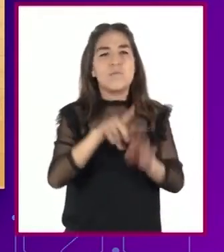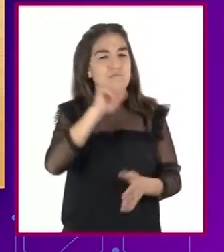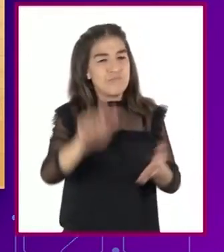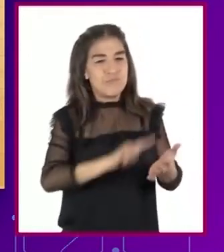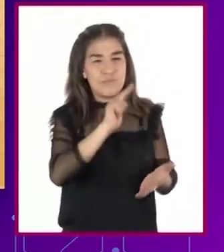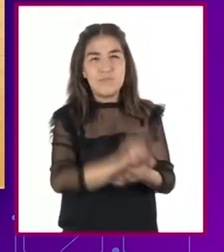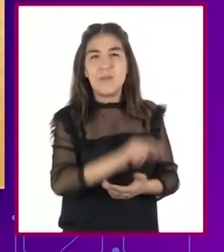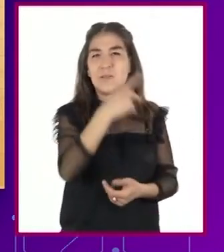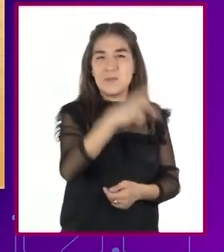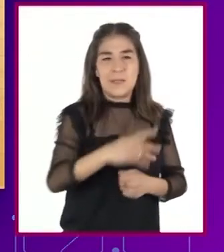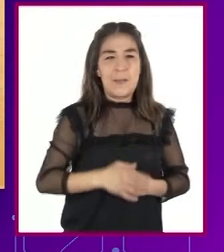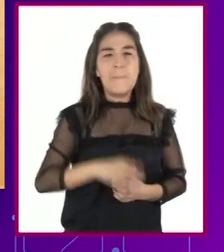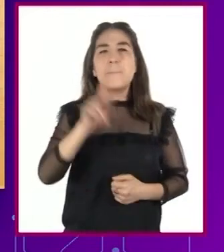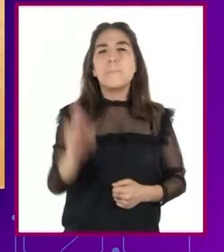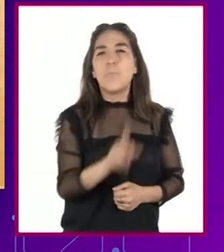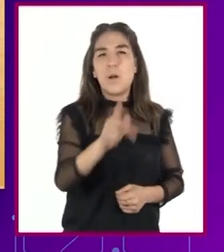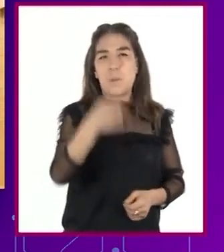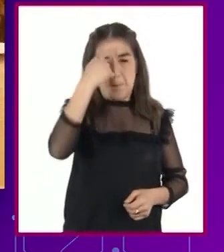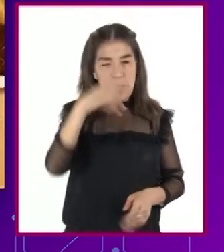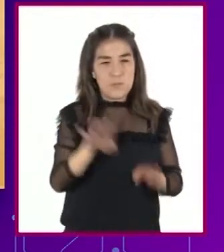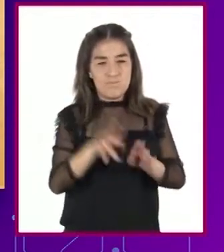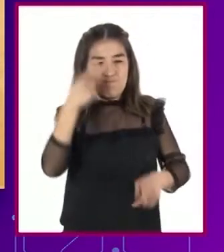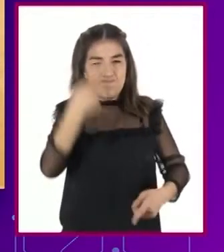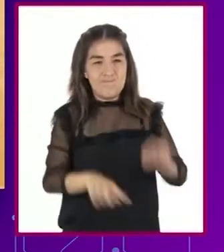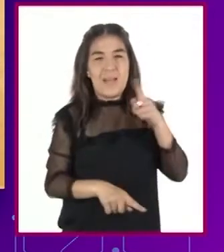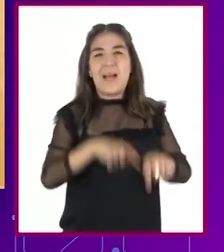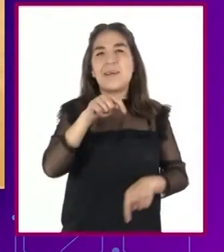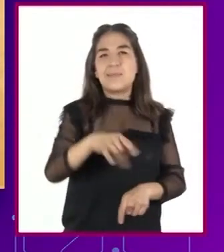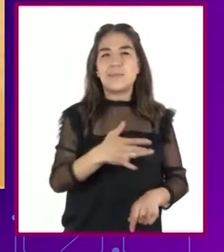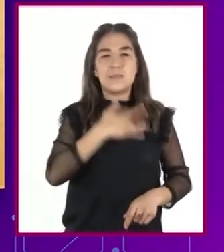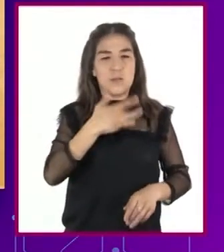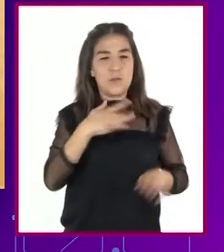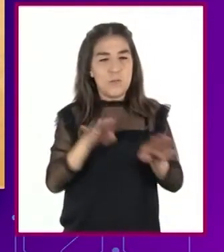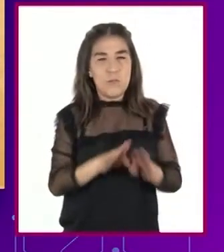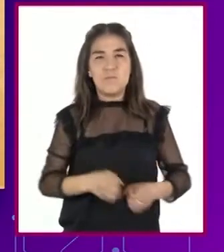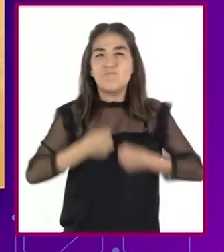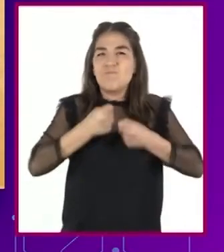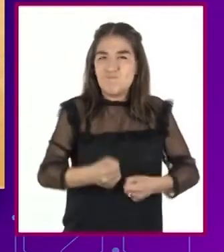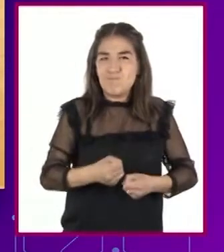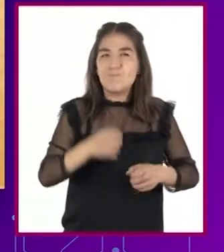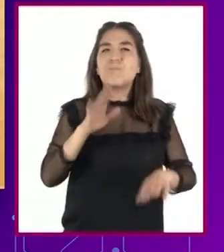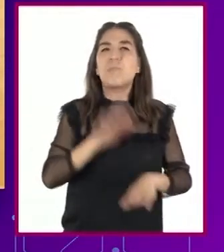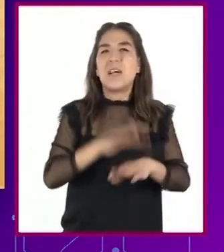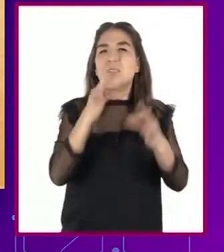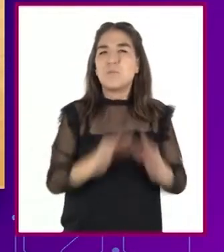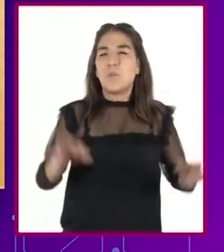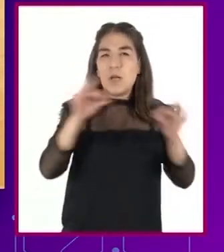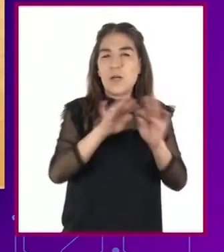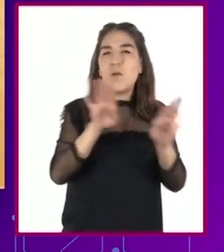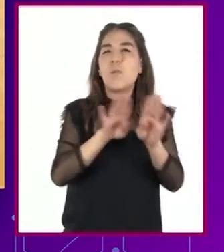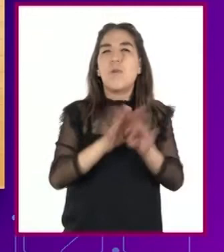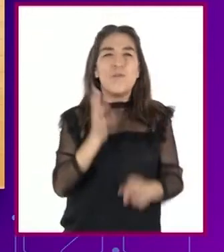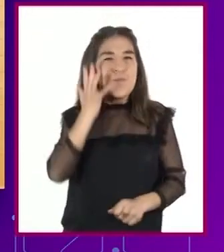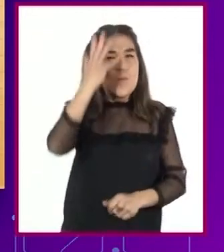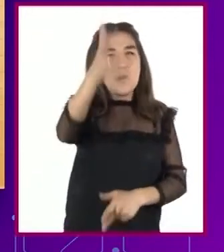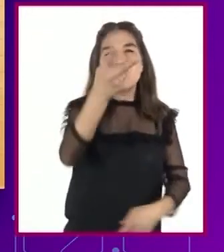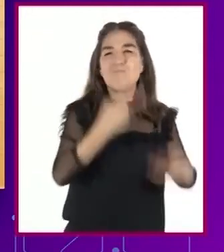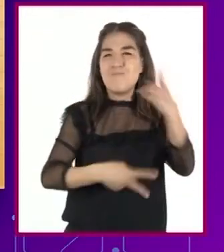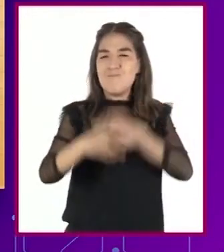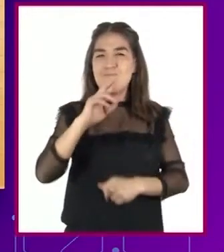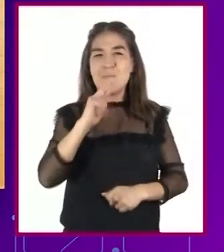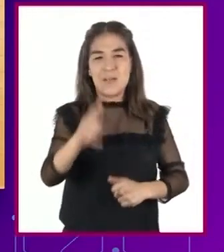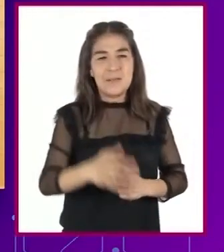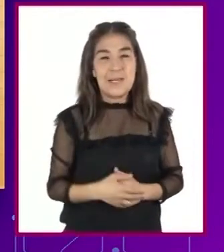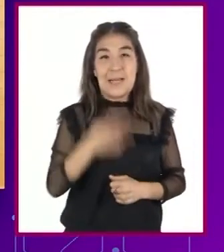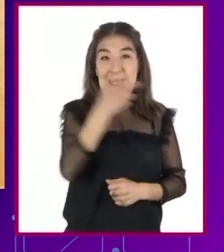leyes. Un pueblo que coloniza es un pueblo que pone los cimientos de su grandeza y de su supremacía futura". Estas